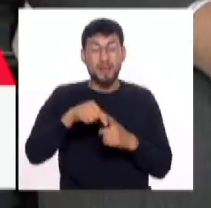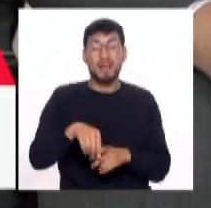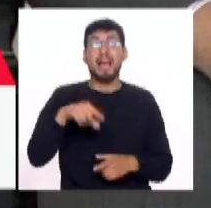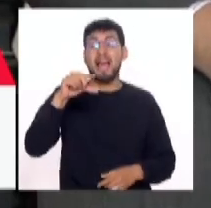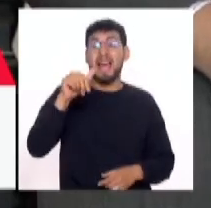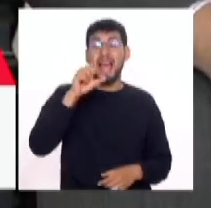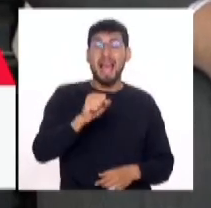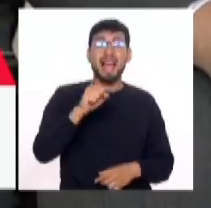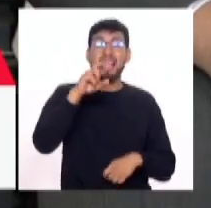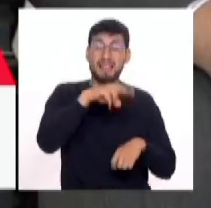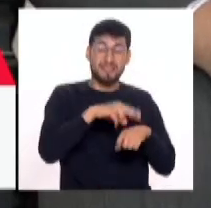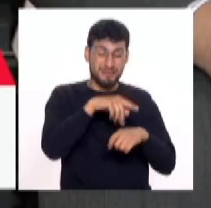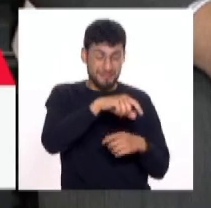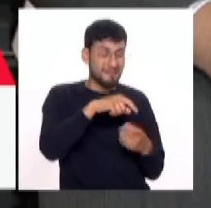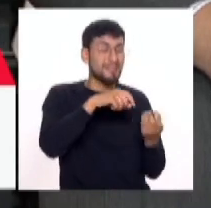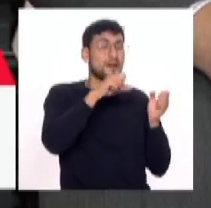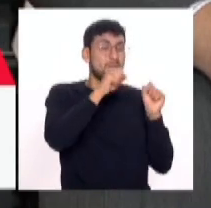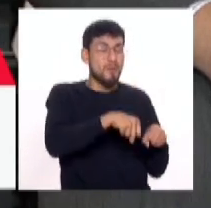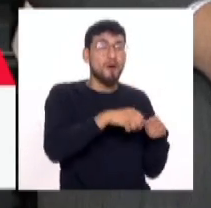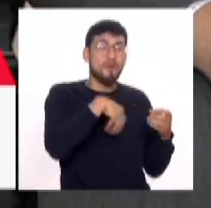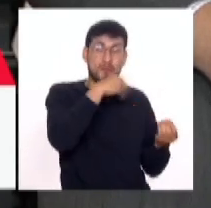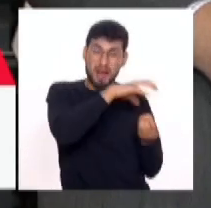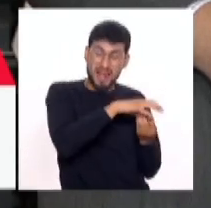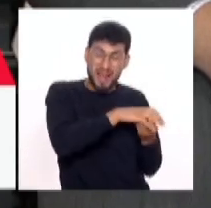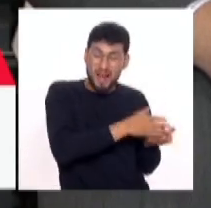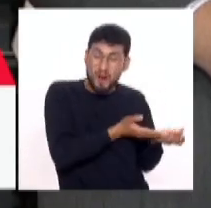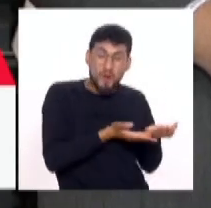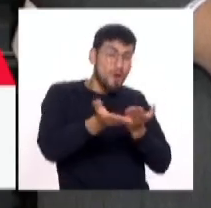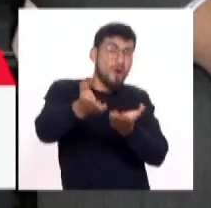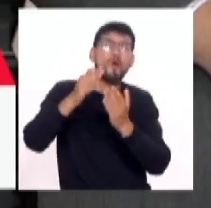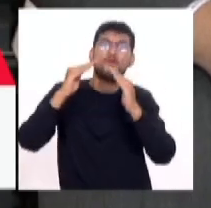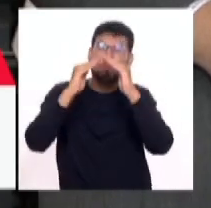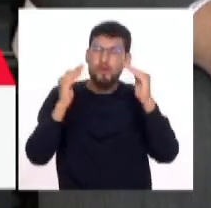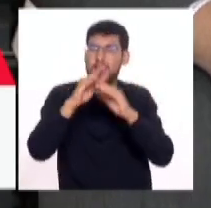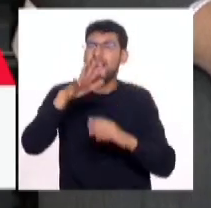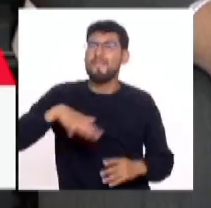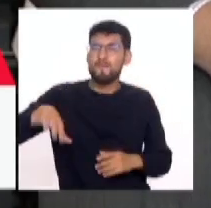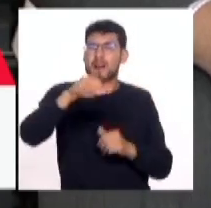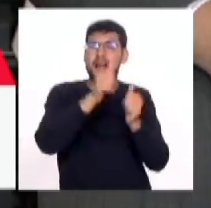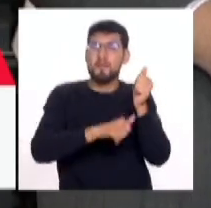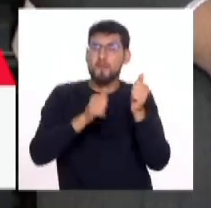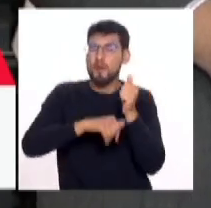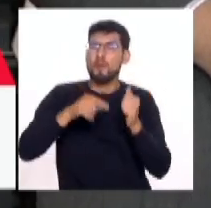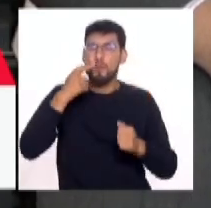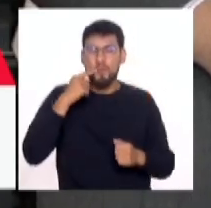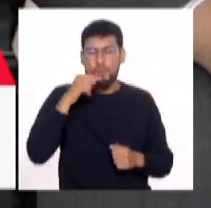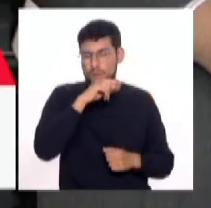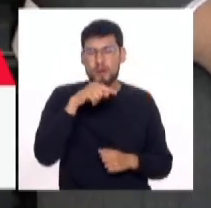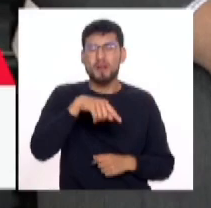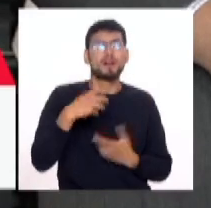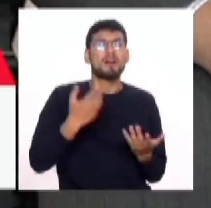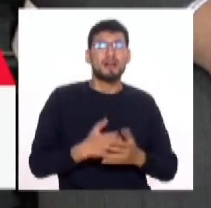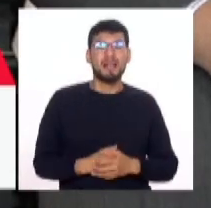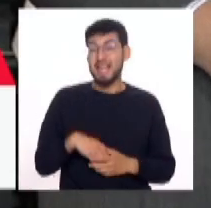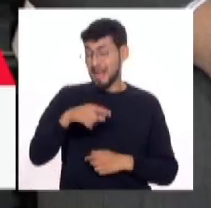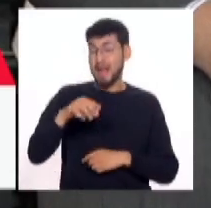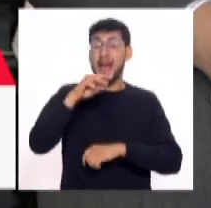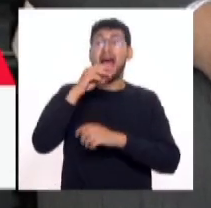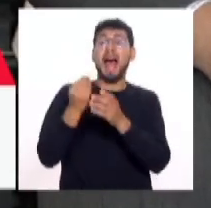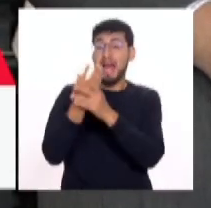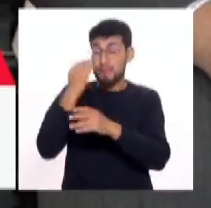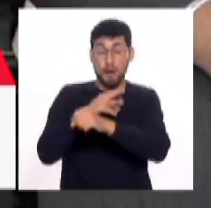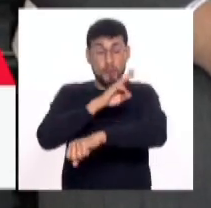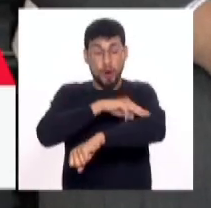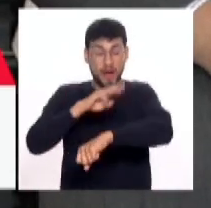natural llegue a cada hogar de nuestras hermanas y hermanos de Arequipa, Moquegua y